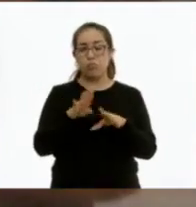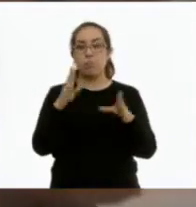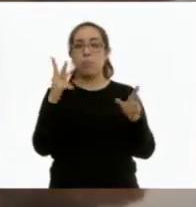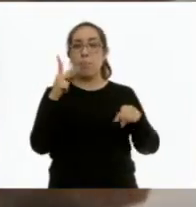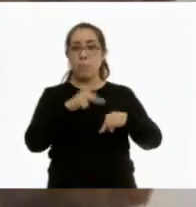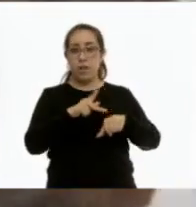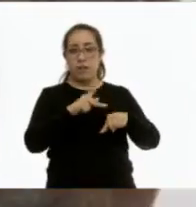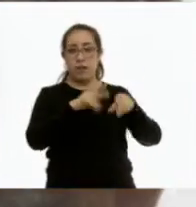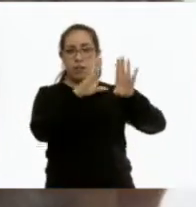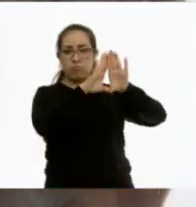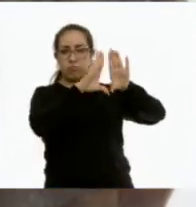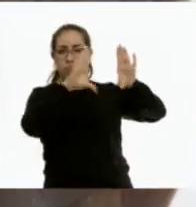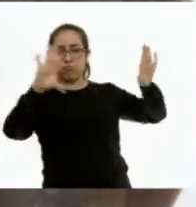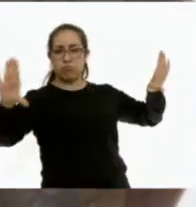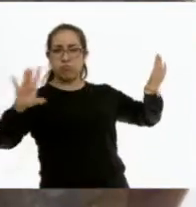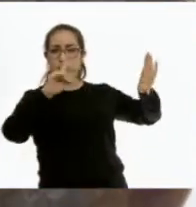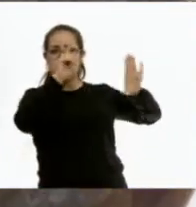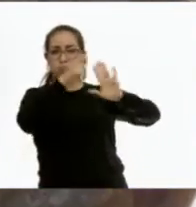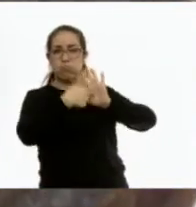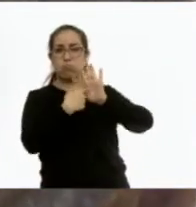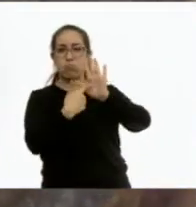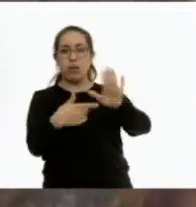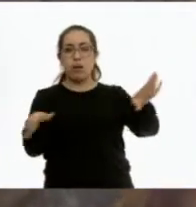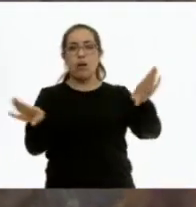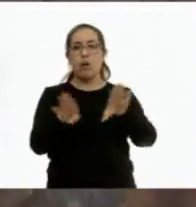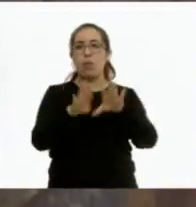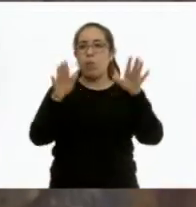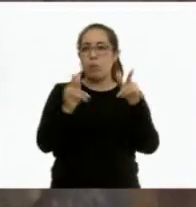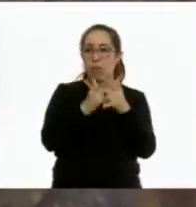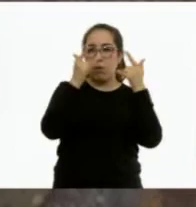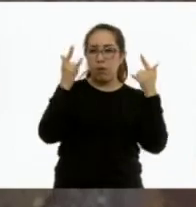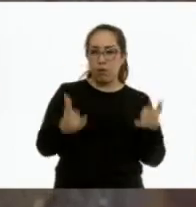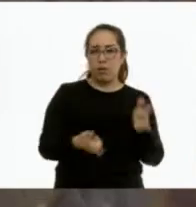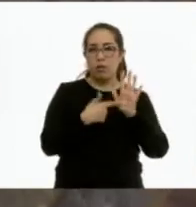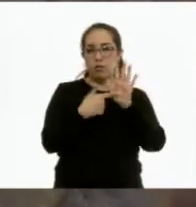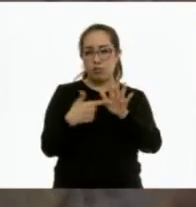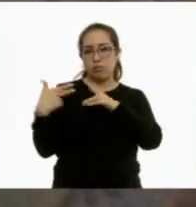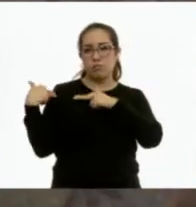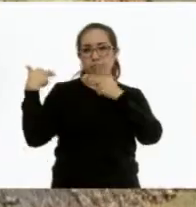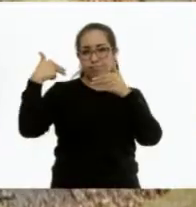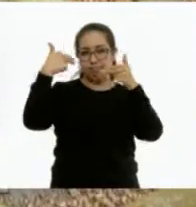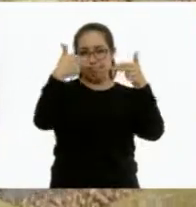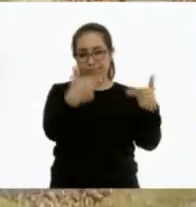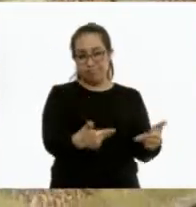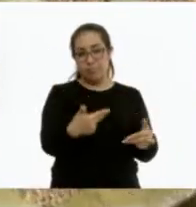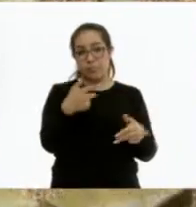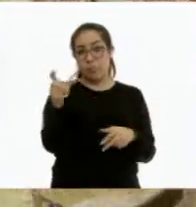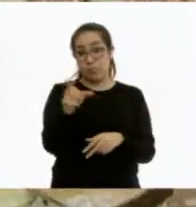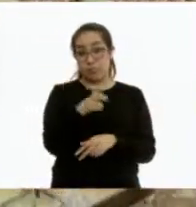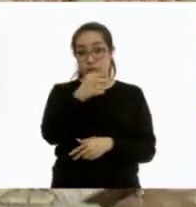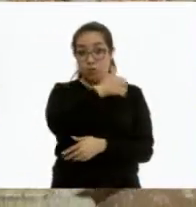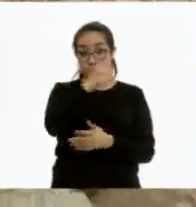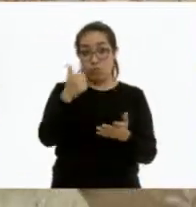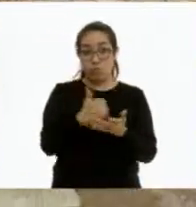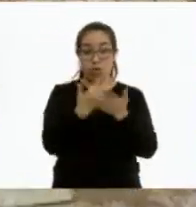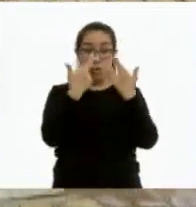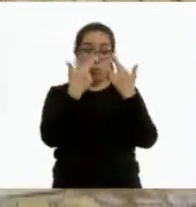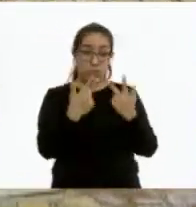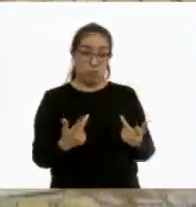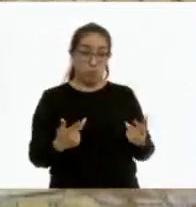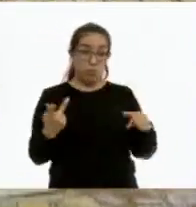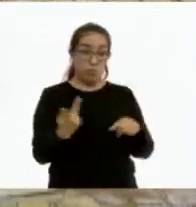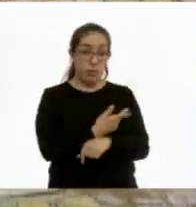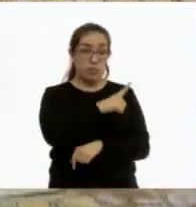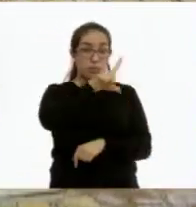la pertenencia a cierto linaje particular. A la caída de esta ciudad, la venta fue su